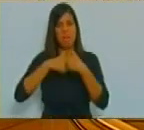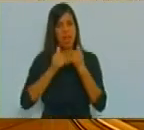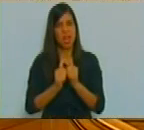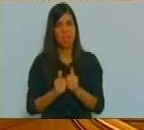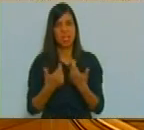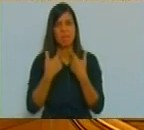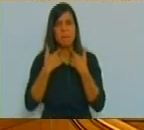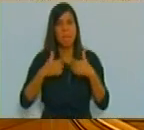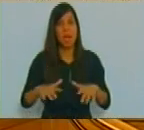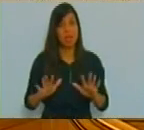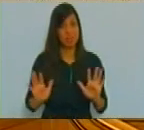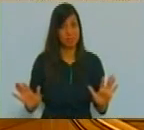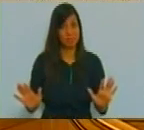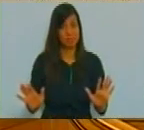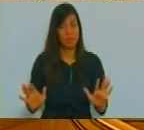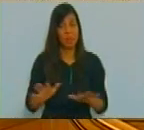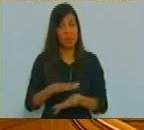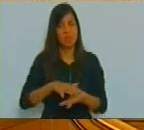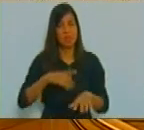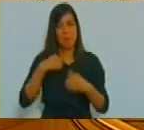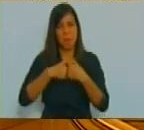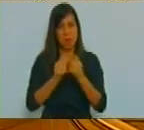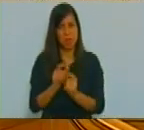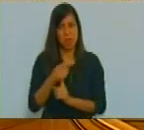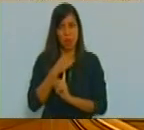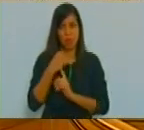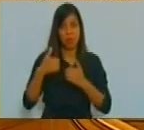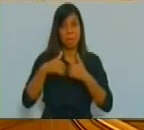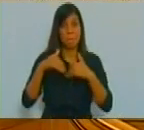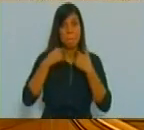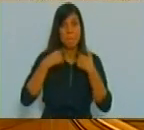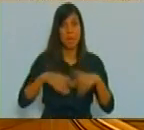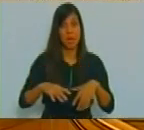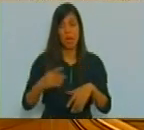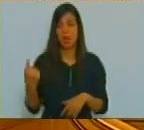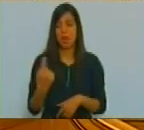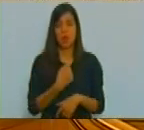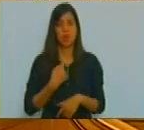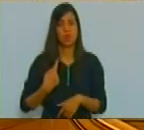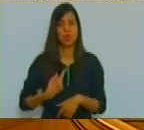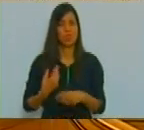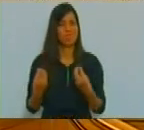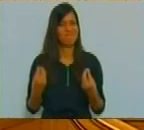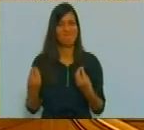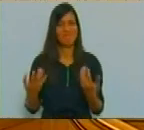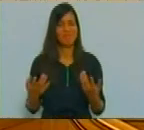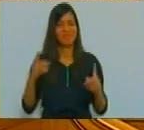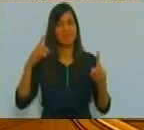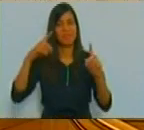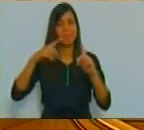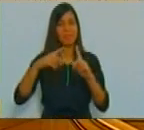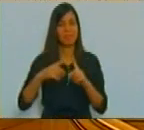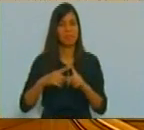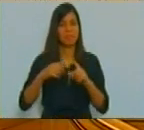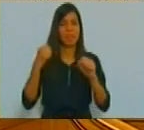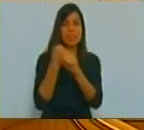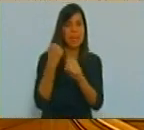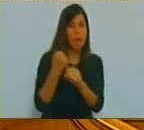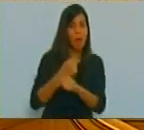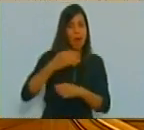todos es decir y aquí a nosotros los bloques nos espera es una vida de trabajo